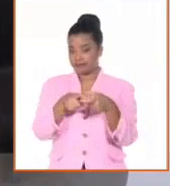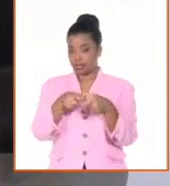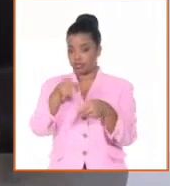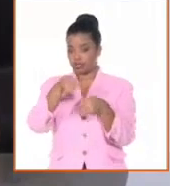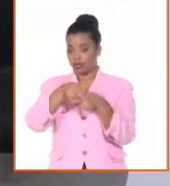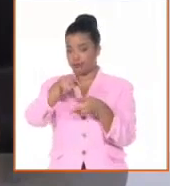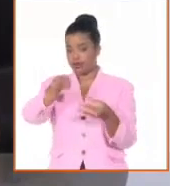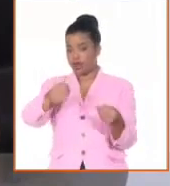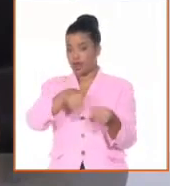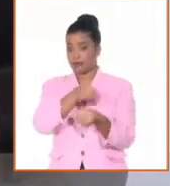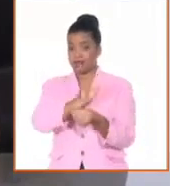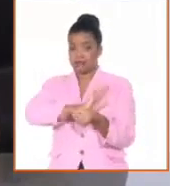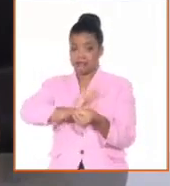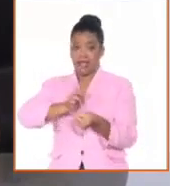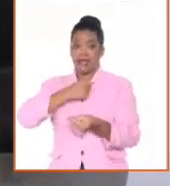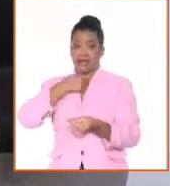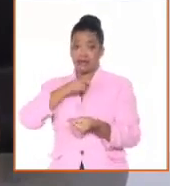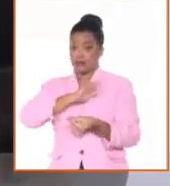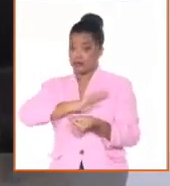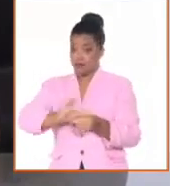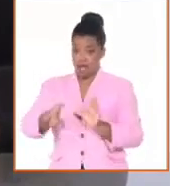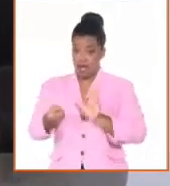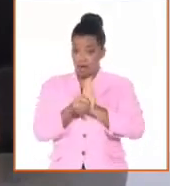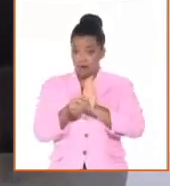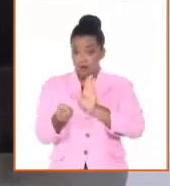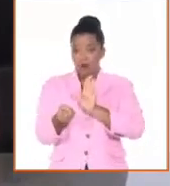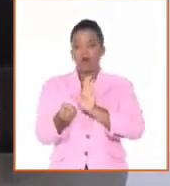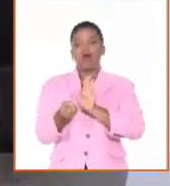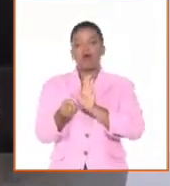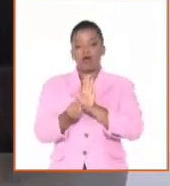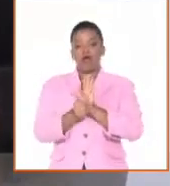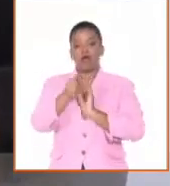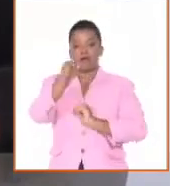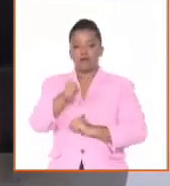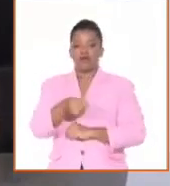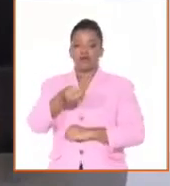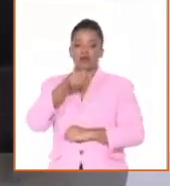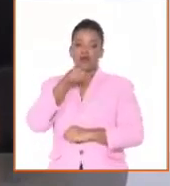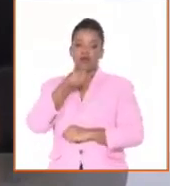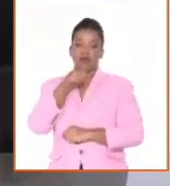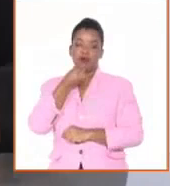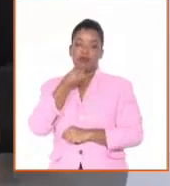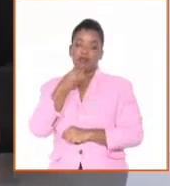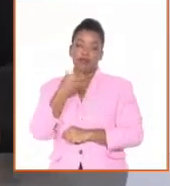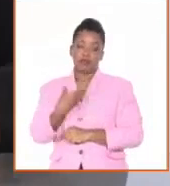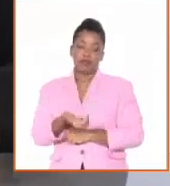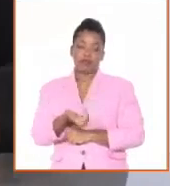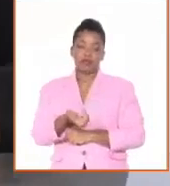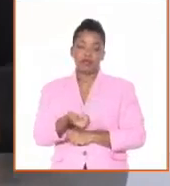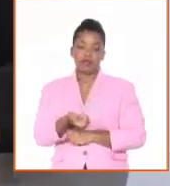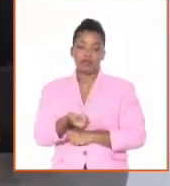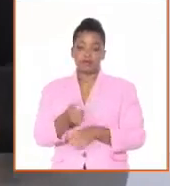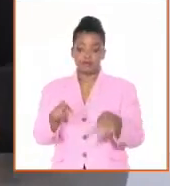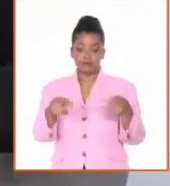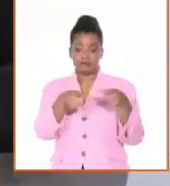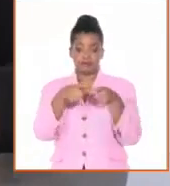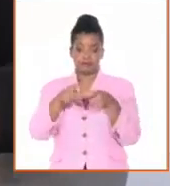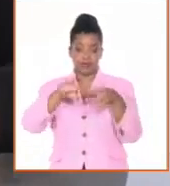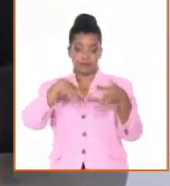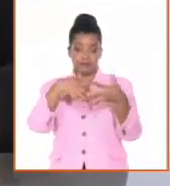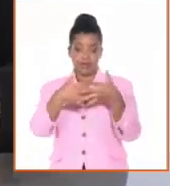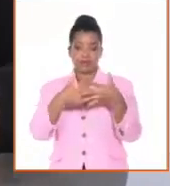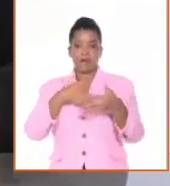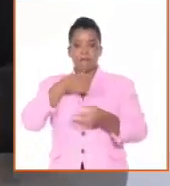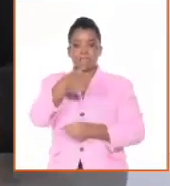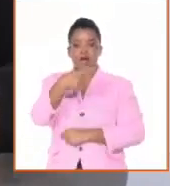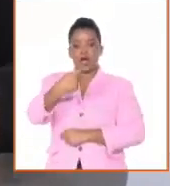de esta aprobación ya la persona puede acudir o los socios pueden acudir a la